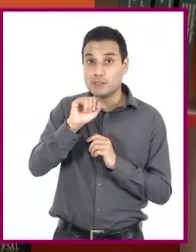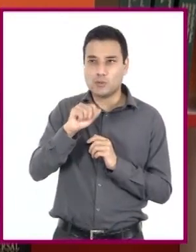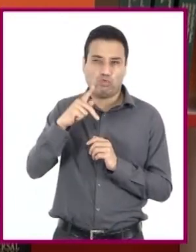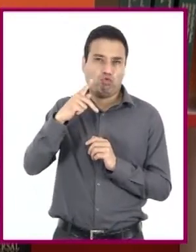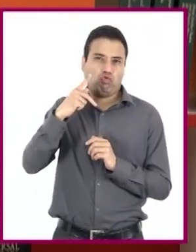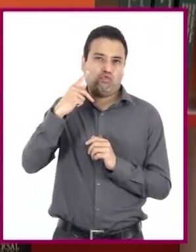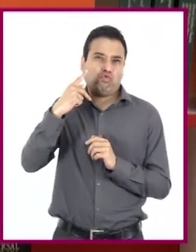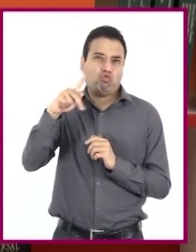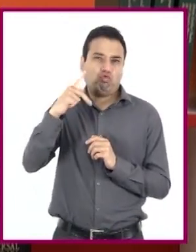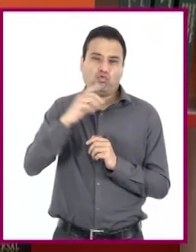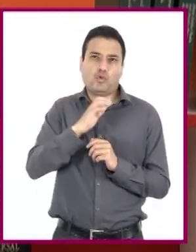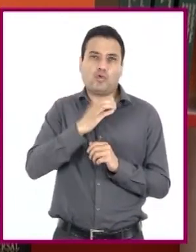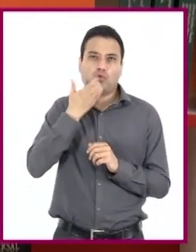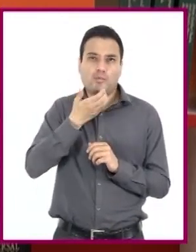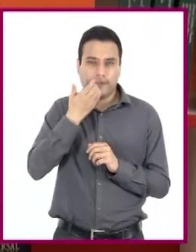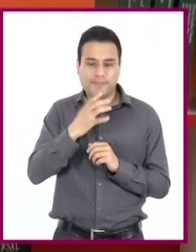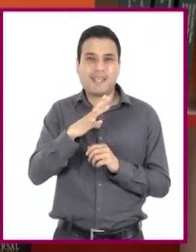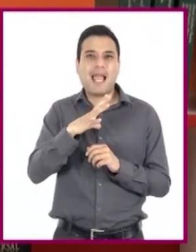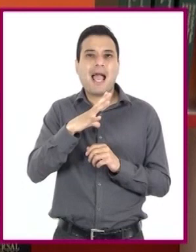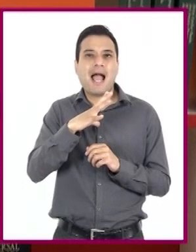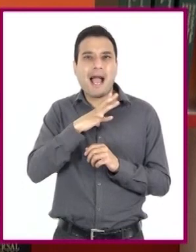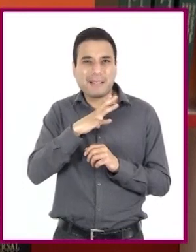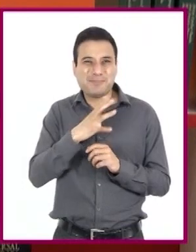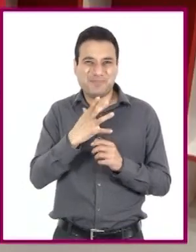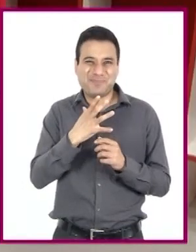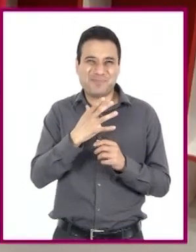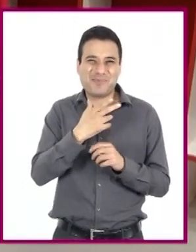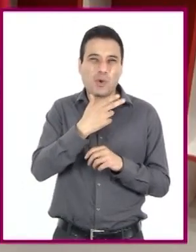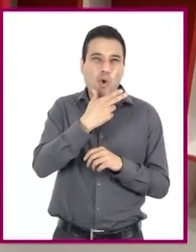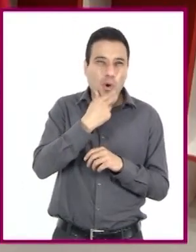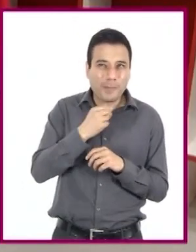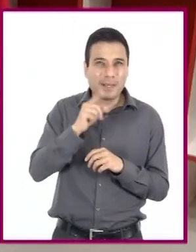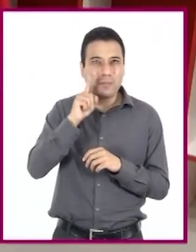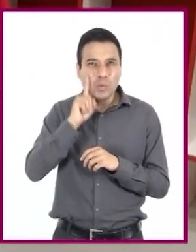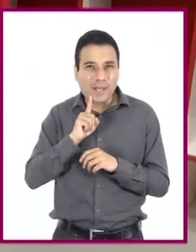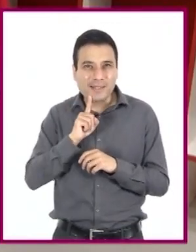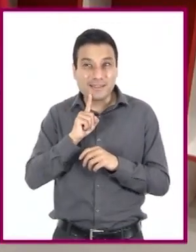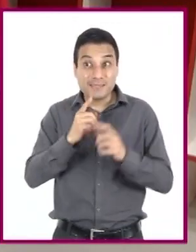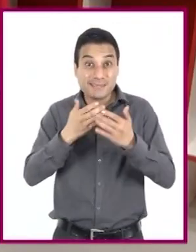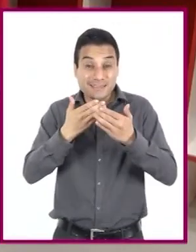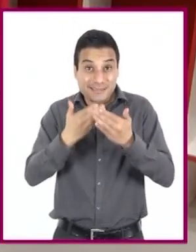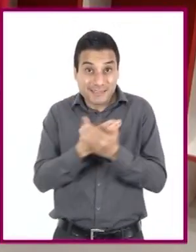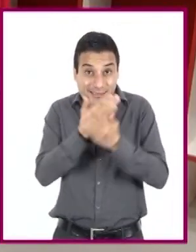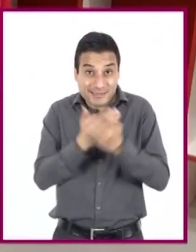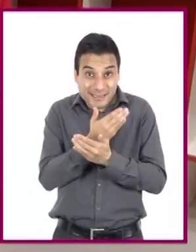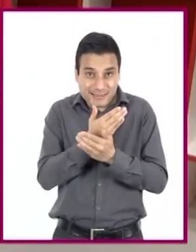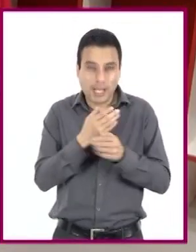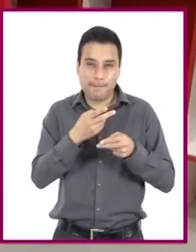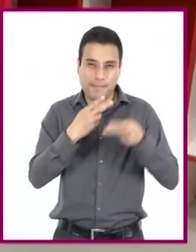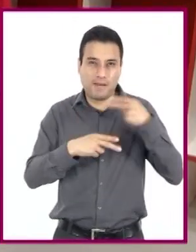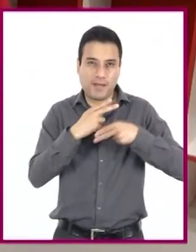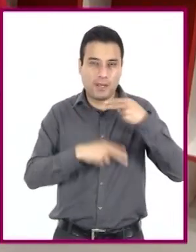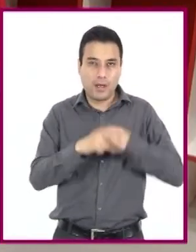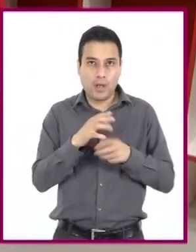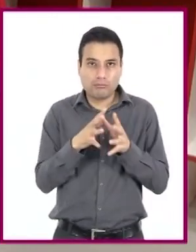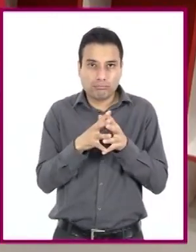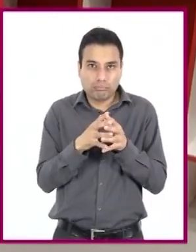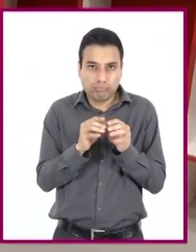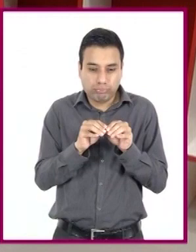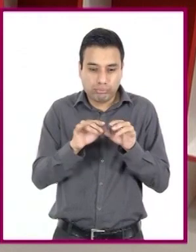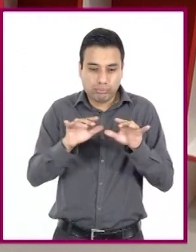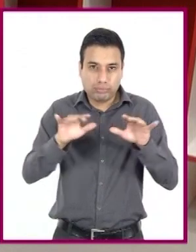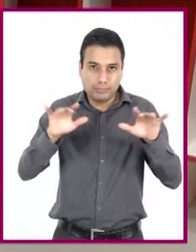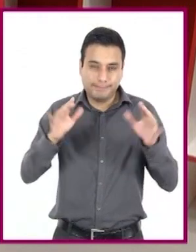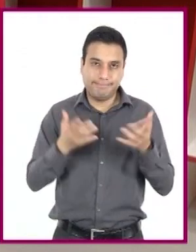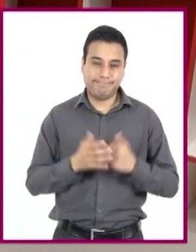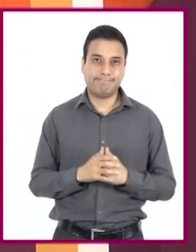seres pluricelulares que se reproducen sexualmente y se presentan en sus órganos sexuales para formar los gametos.